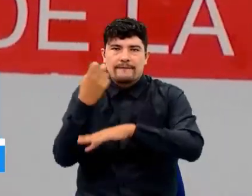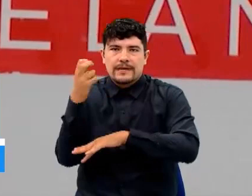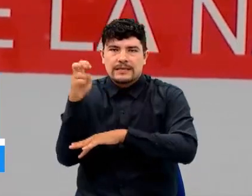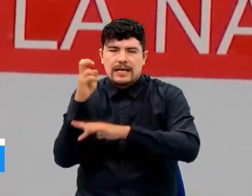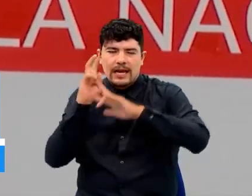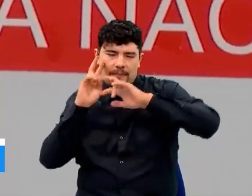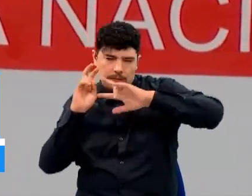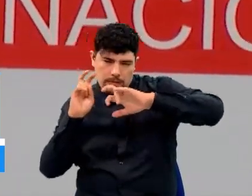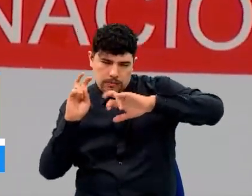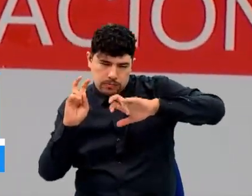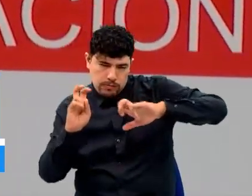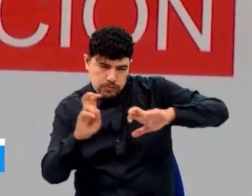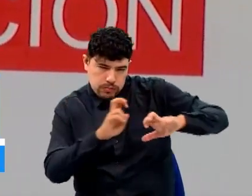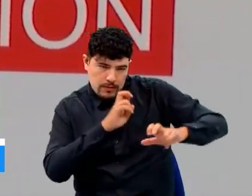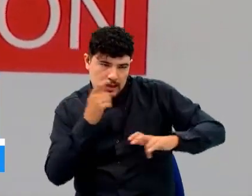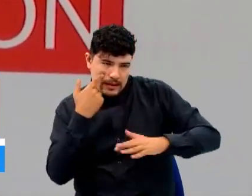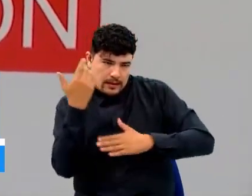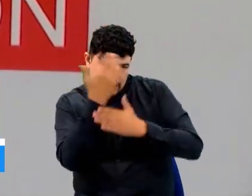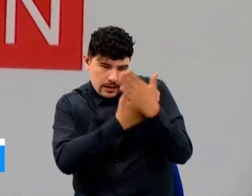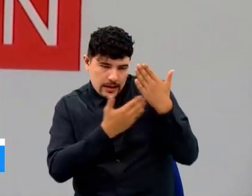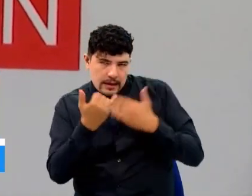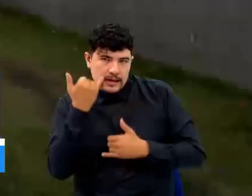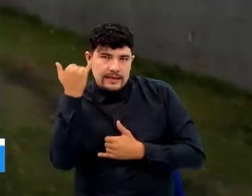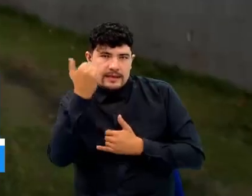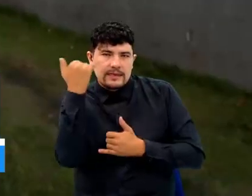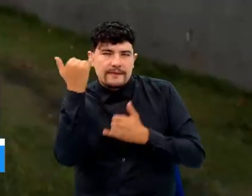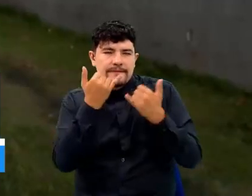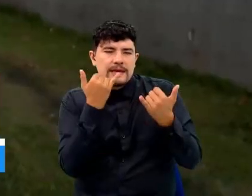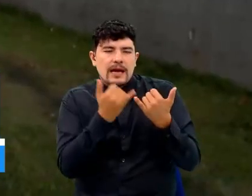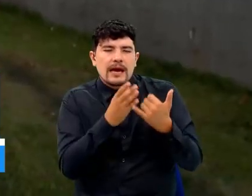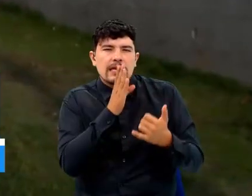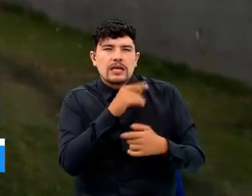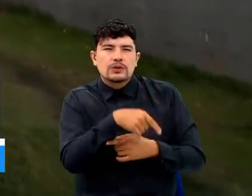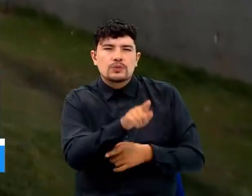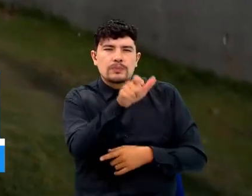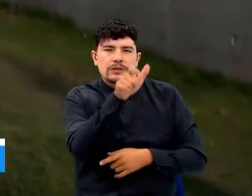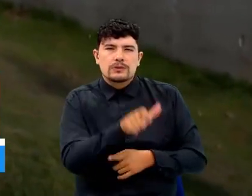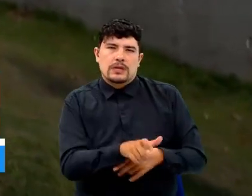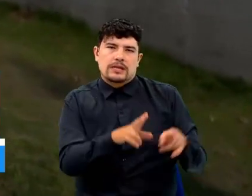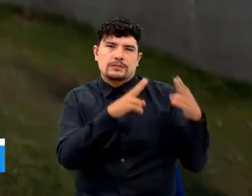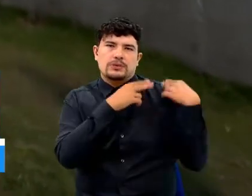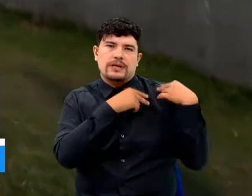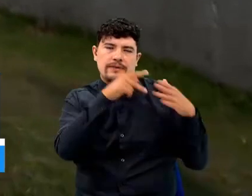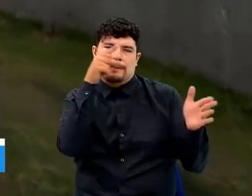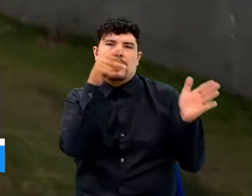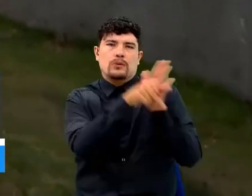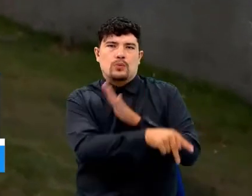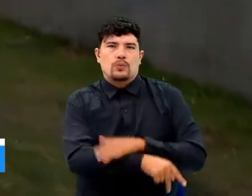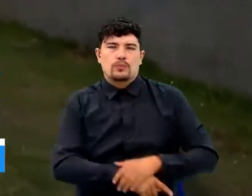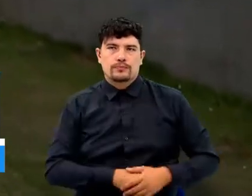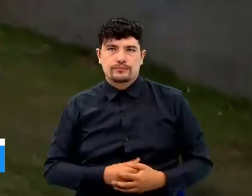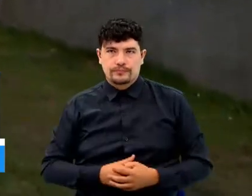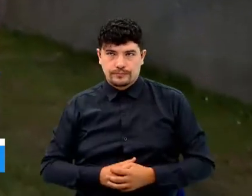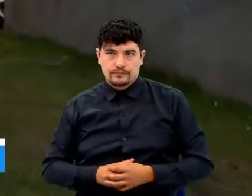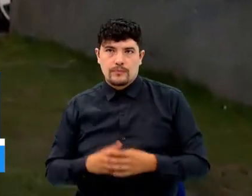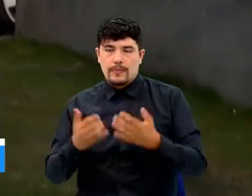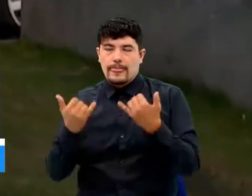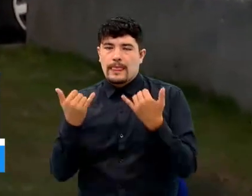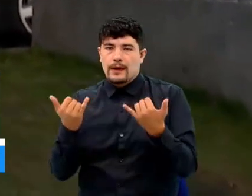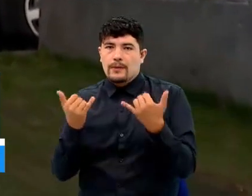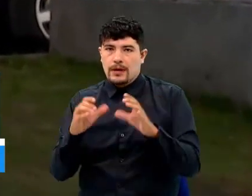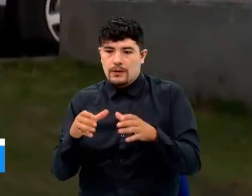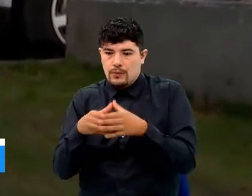responsables de la muerte del joven ha destacado un grupo de investigadores y liderado por un fiscal adscrito a la dirección